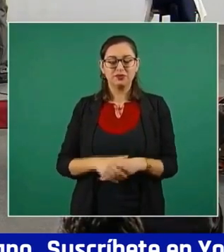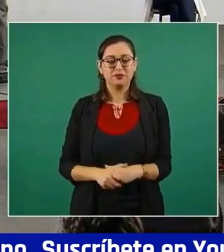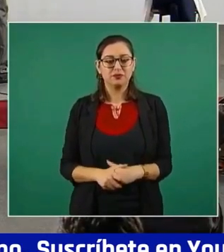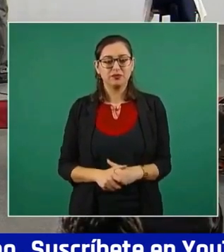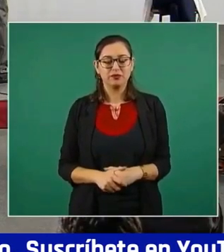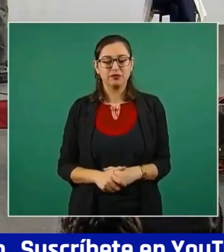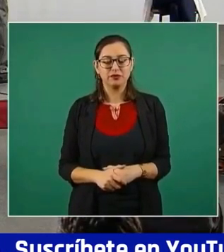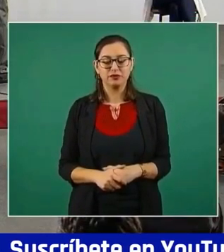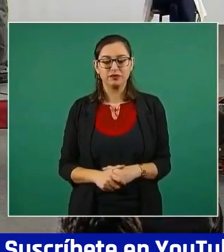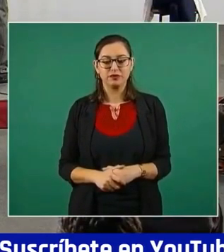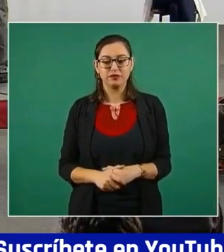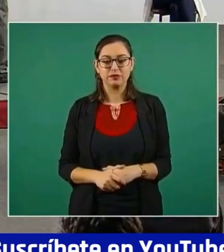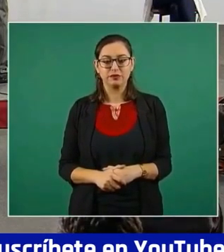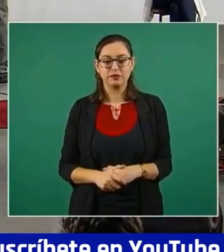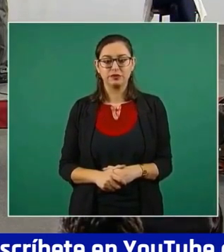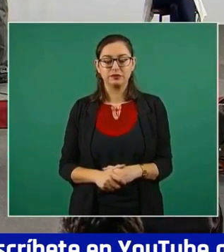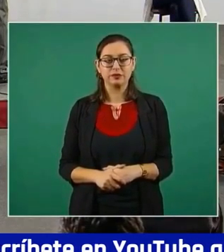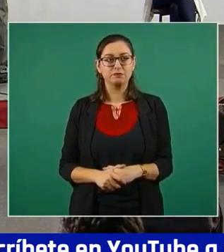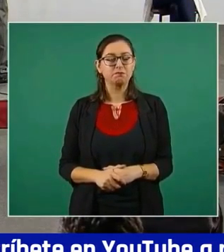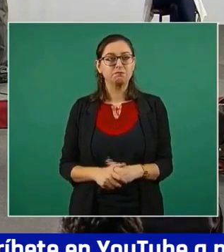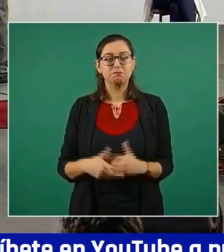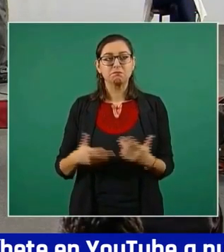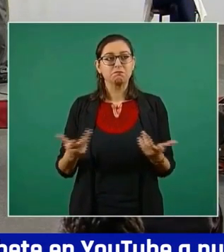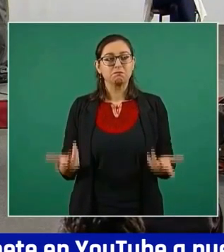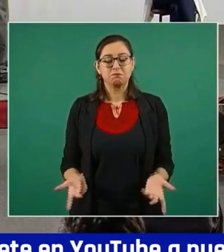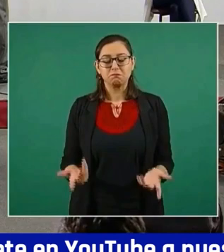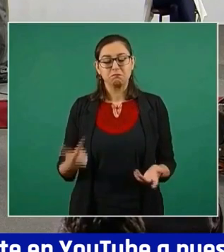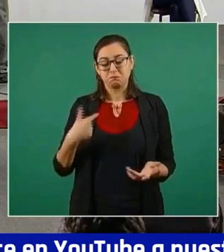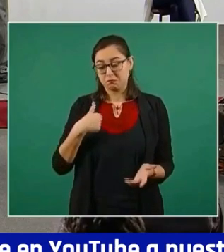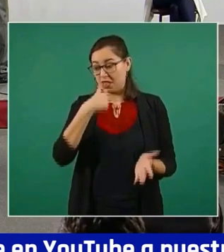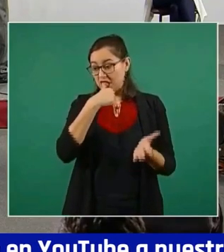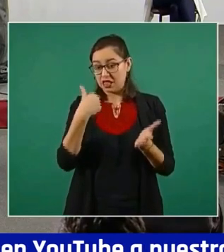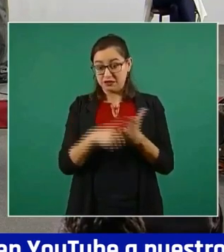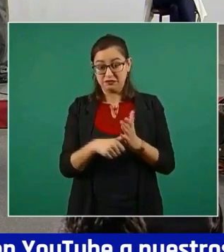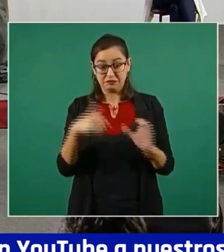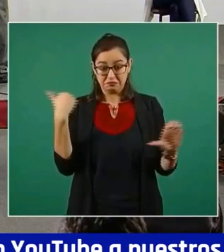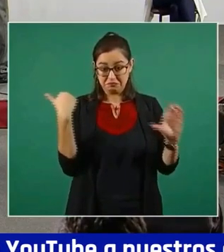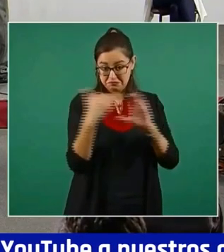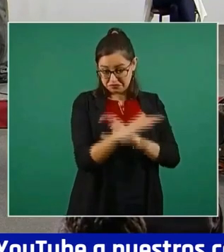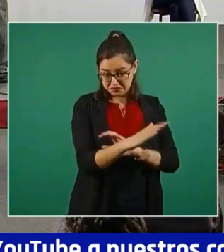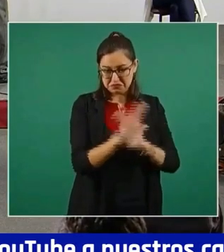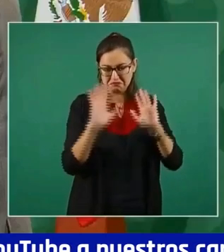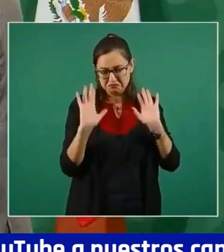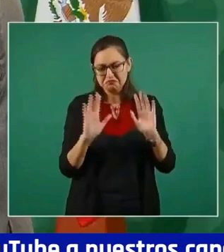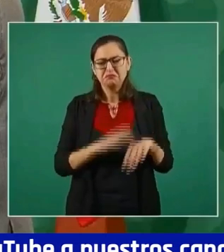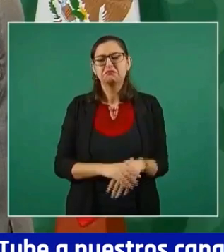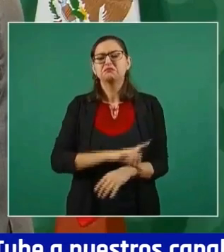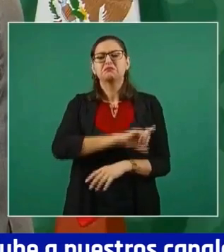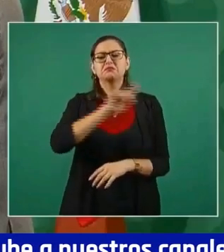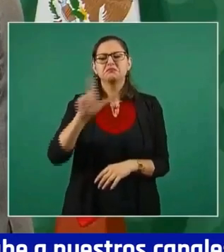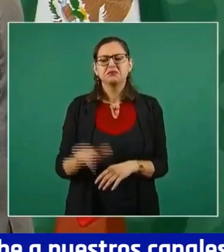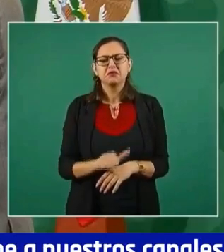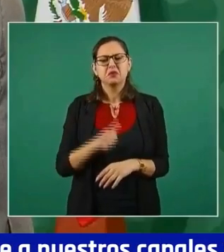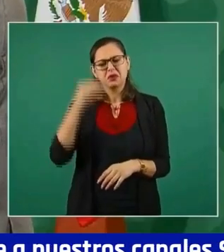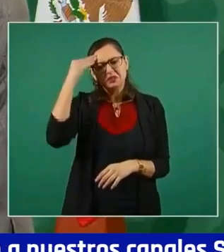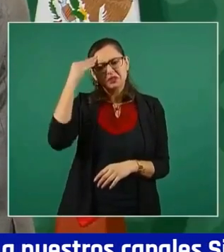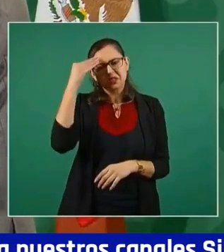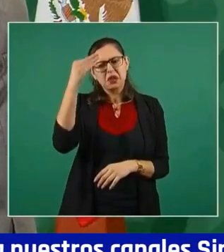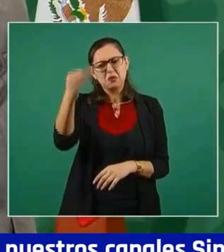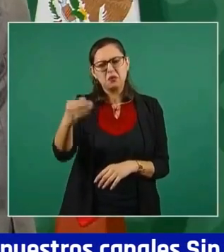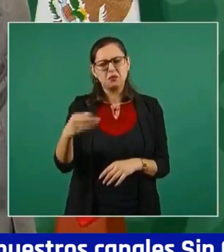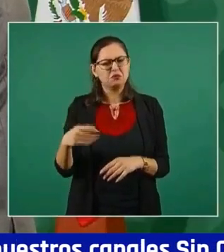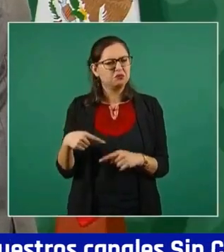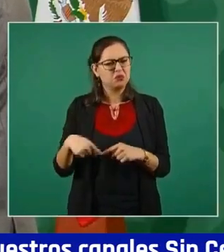transcurrido ni 20 días o un mes después de esto y